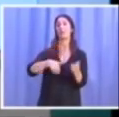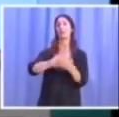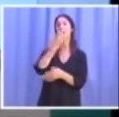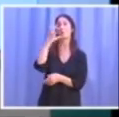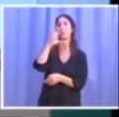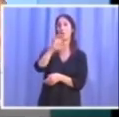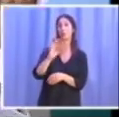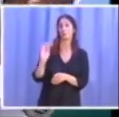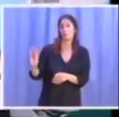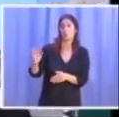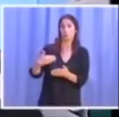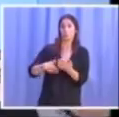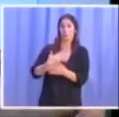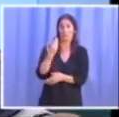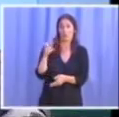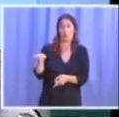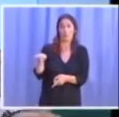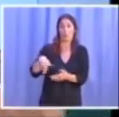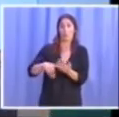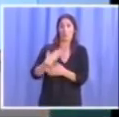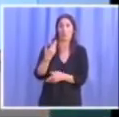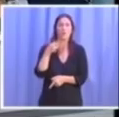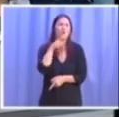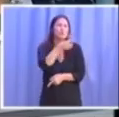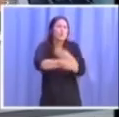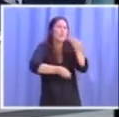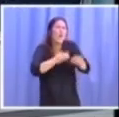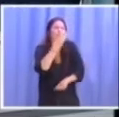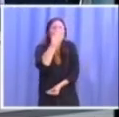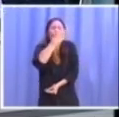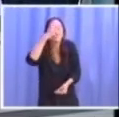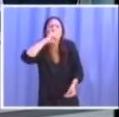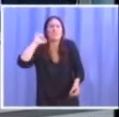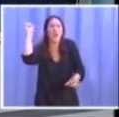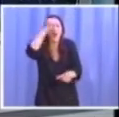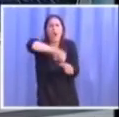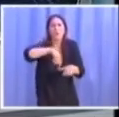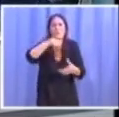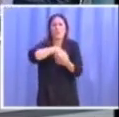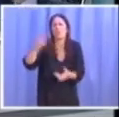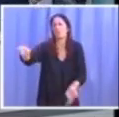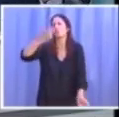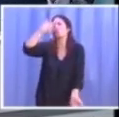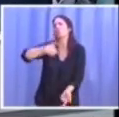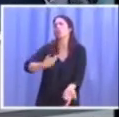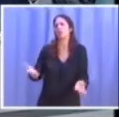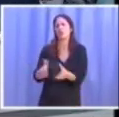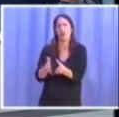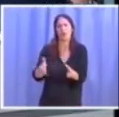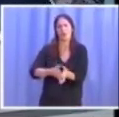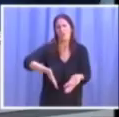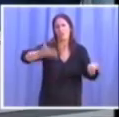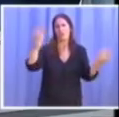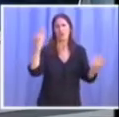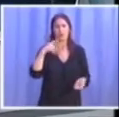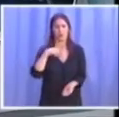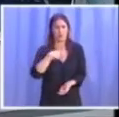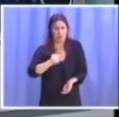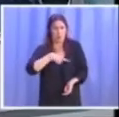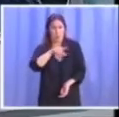País, su periódico. Esto es lo que dice el Diario El País. Yo te llevo 40 años, tengo 53, que me estoy usted con 12.